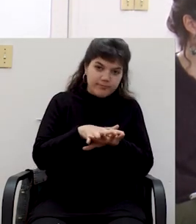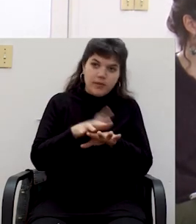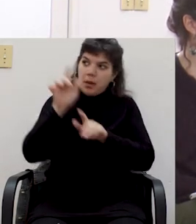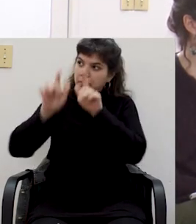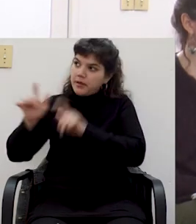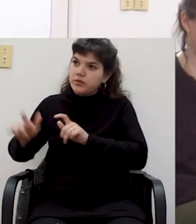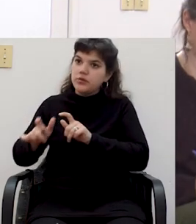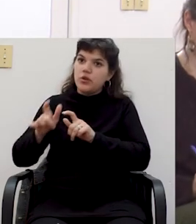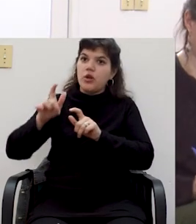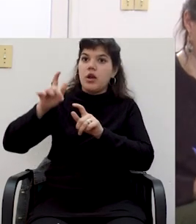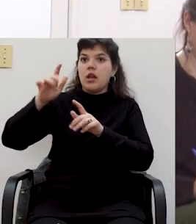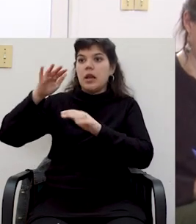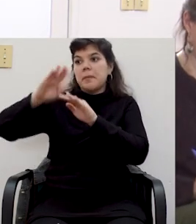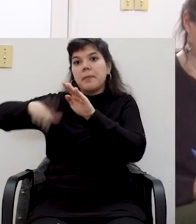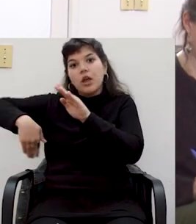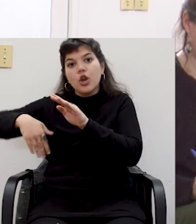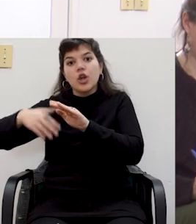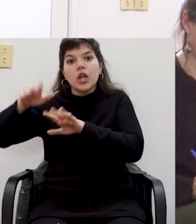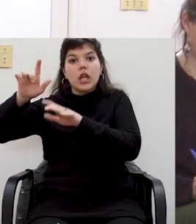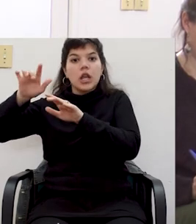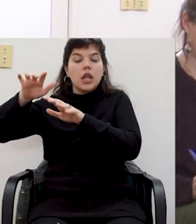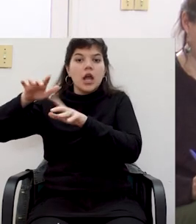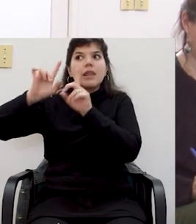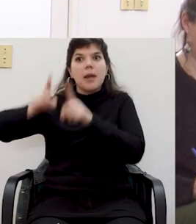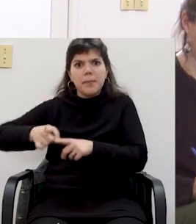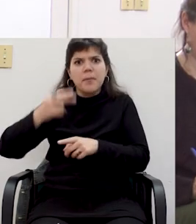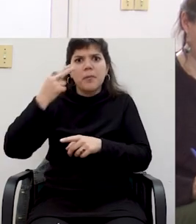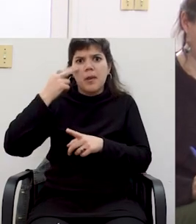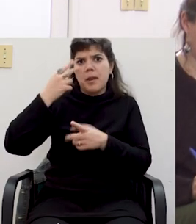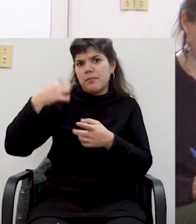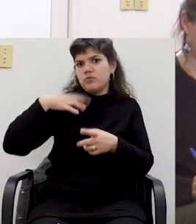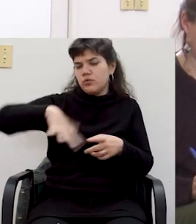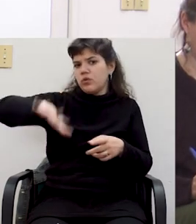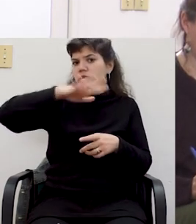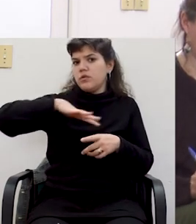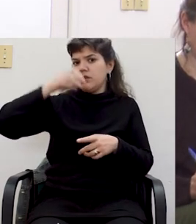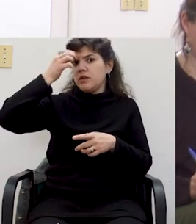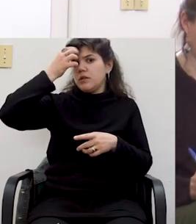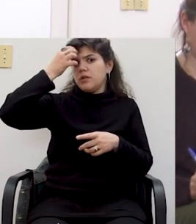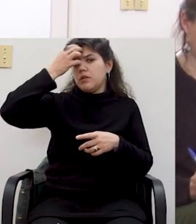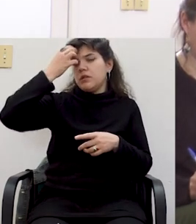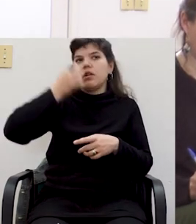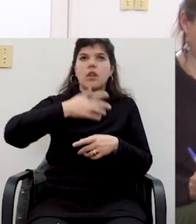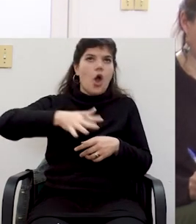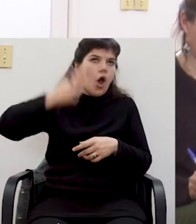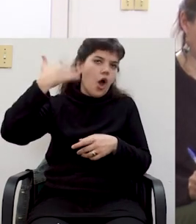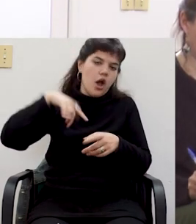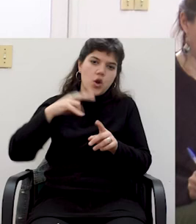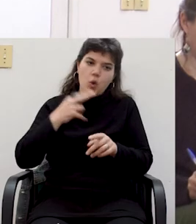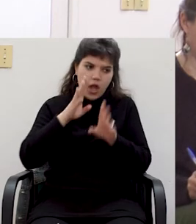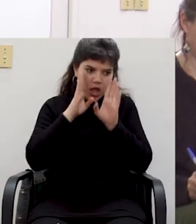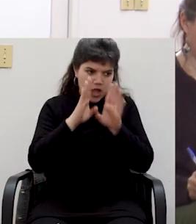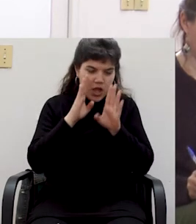sujetos disidentes y problemas sociales históricamente no abordados,